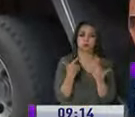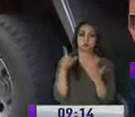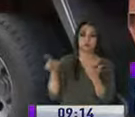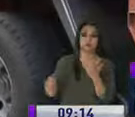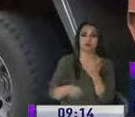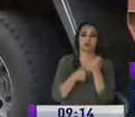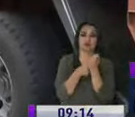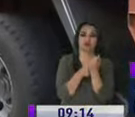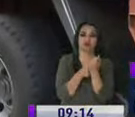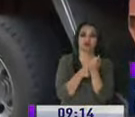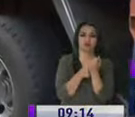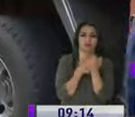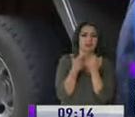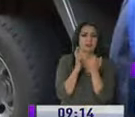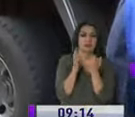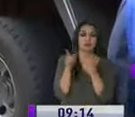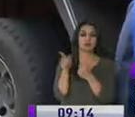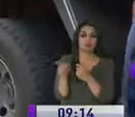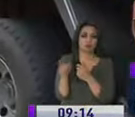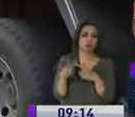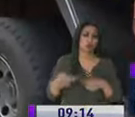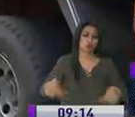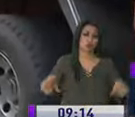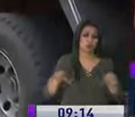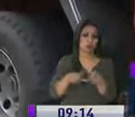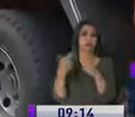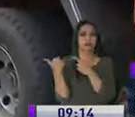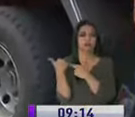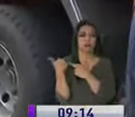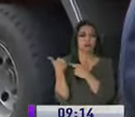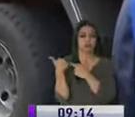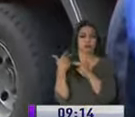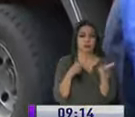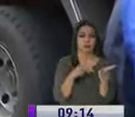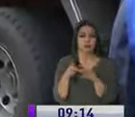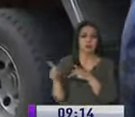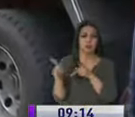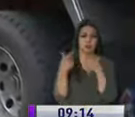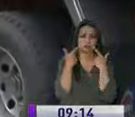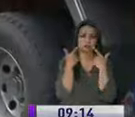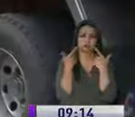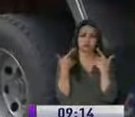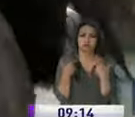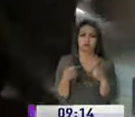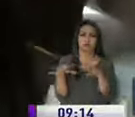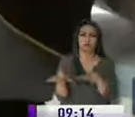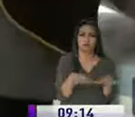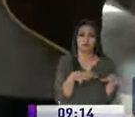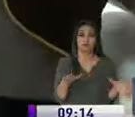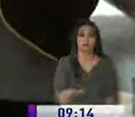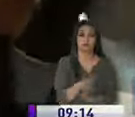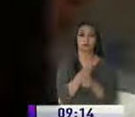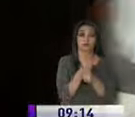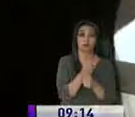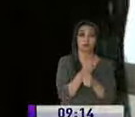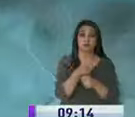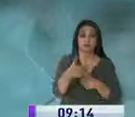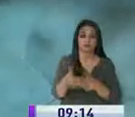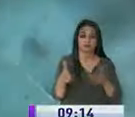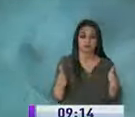brindando ya, de acuerdo a sus circuitos, está totalmente coordinado el tema de seguridad. Las cajas